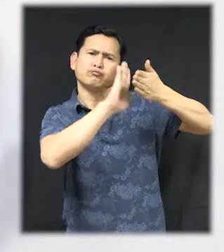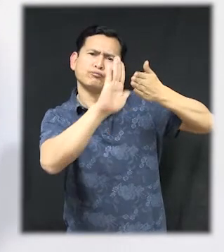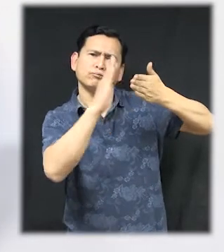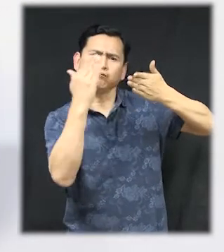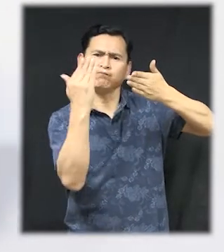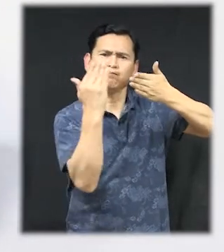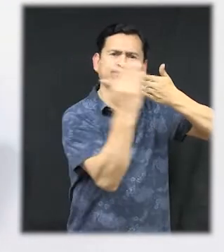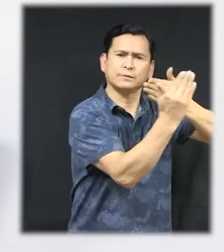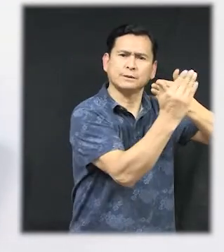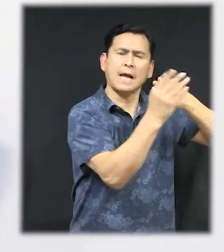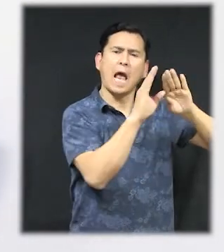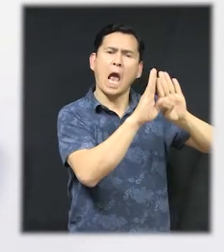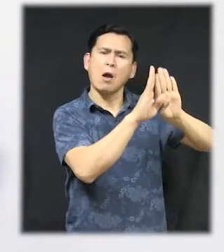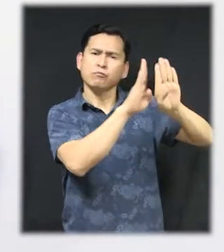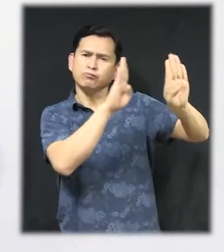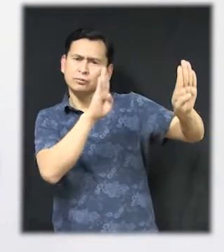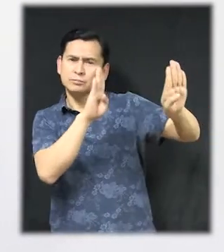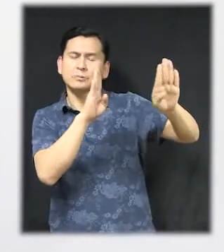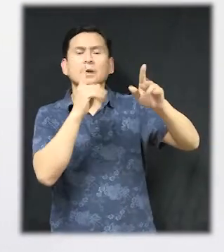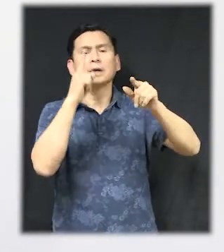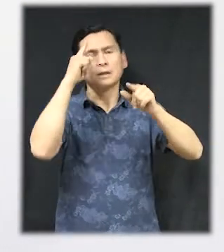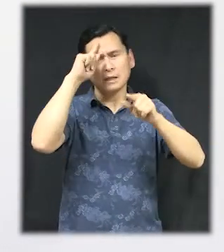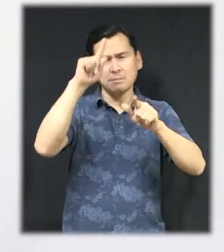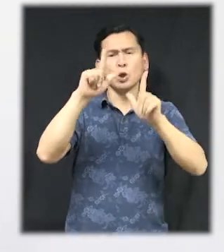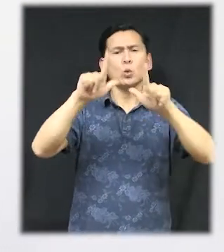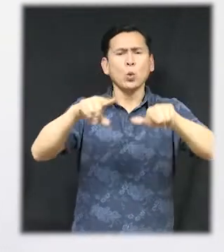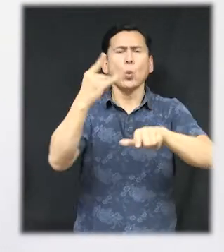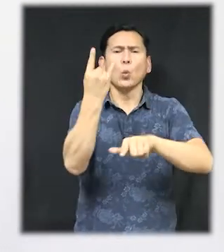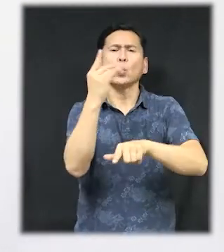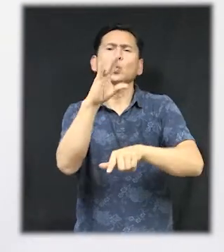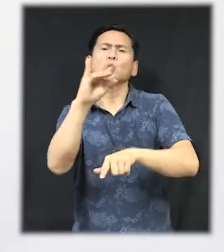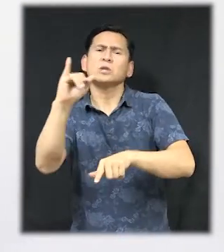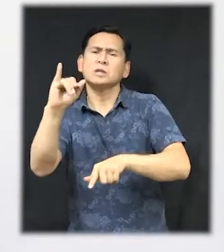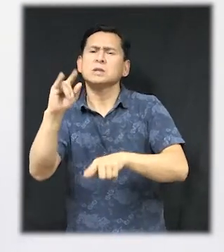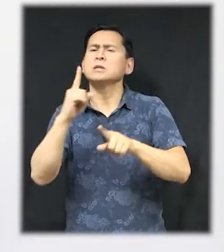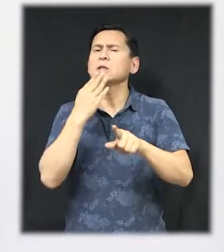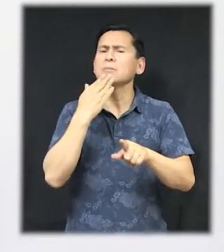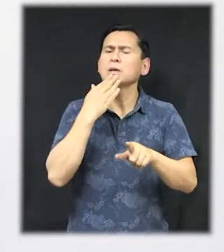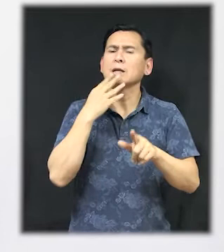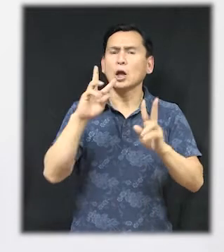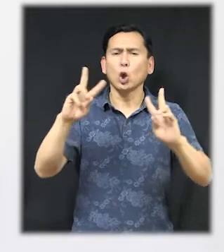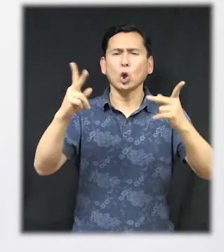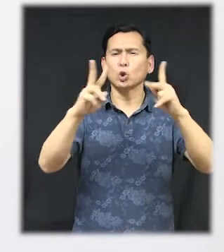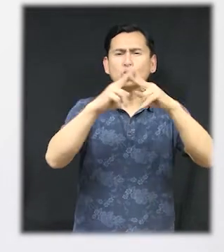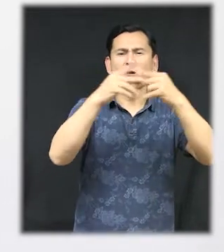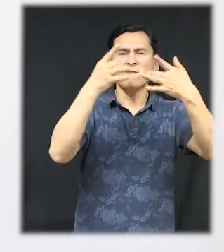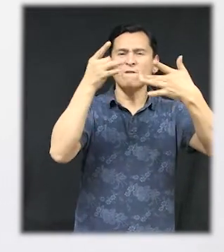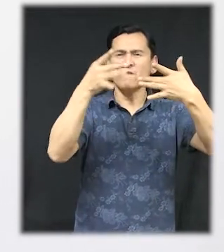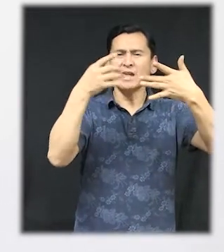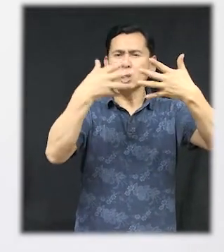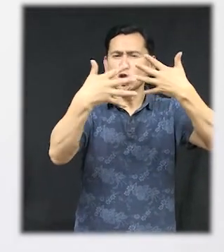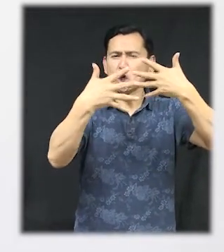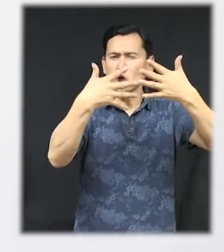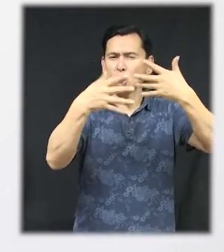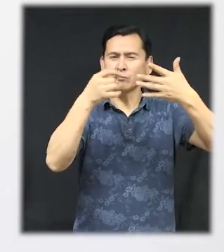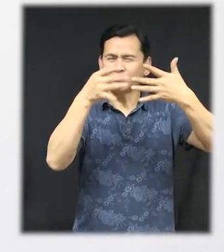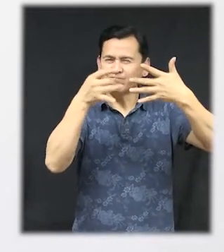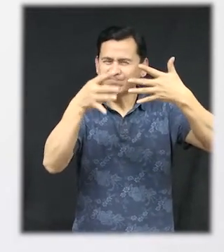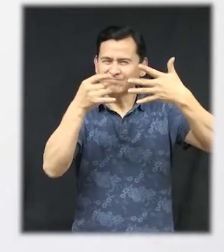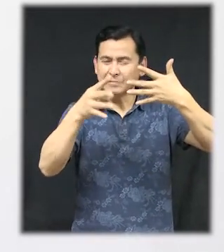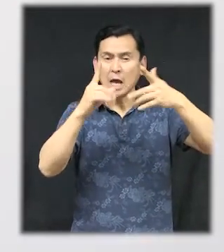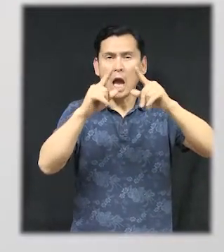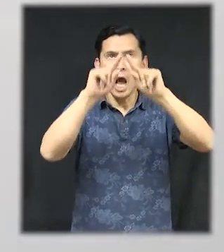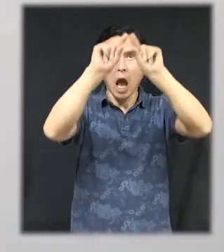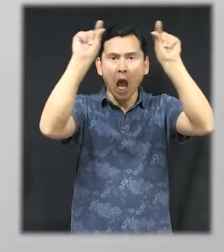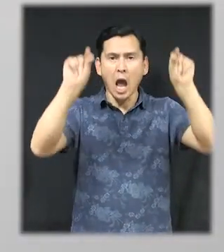han entrado al hospital han podido ver este tipo de implementación que, por cierto, nos ha permitido brindar la atención